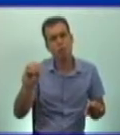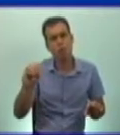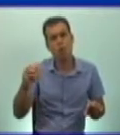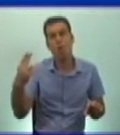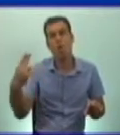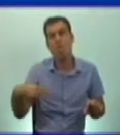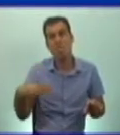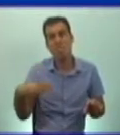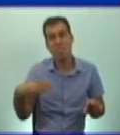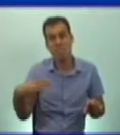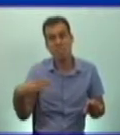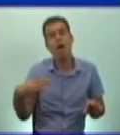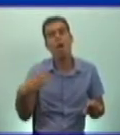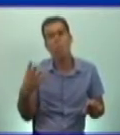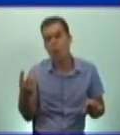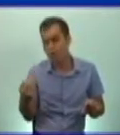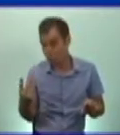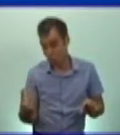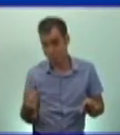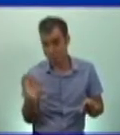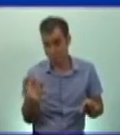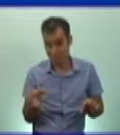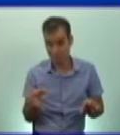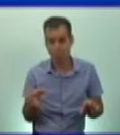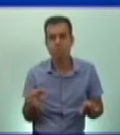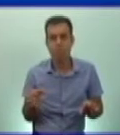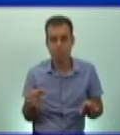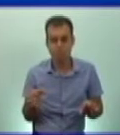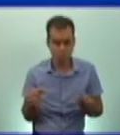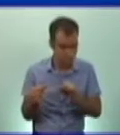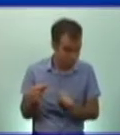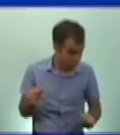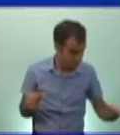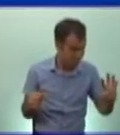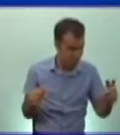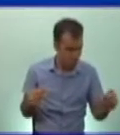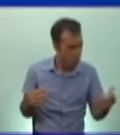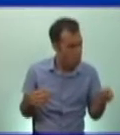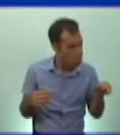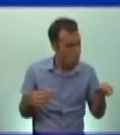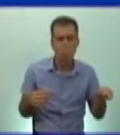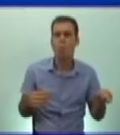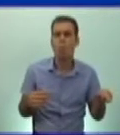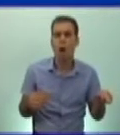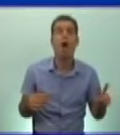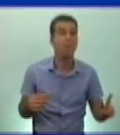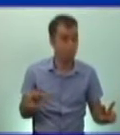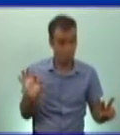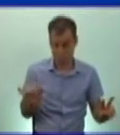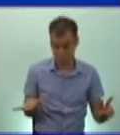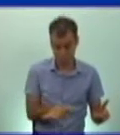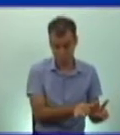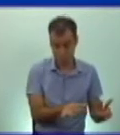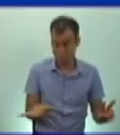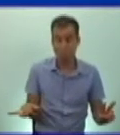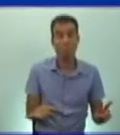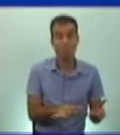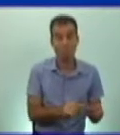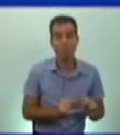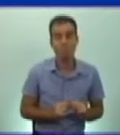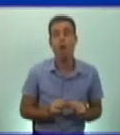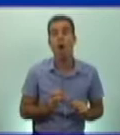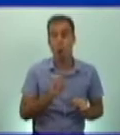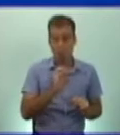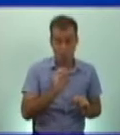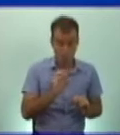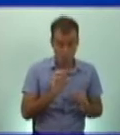2. ¿Y cuántos en los productos formando parte del agua? 2. Sin embargo, si contamos la cantidad de átomos de